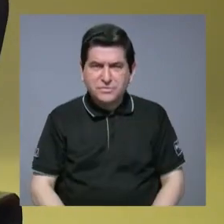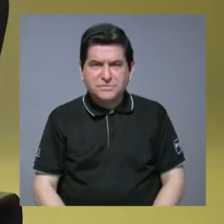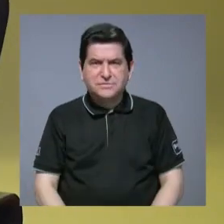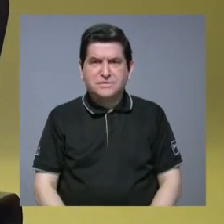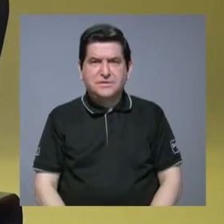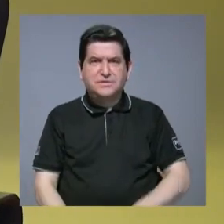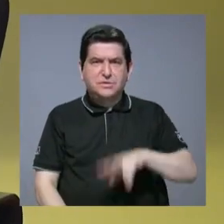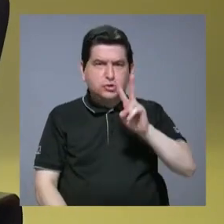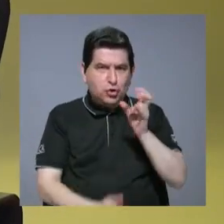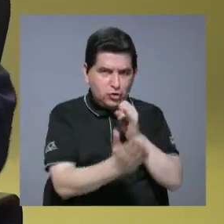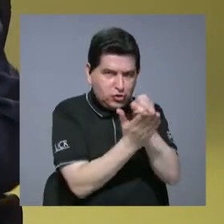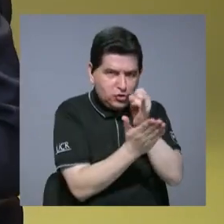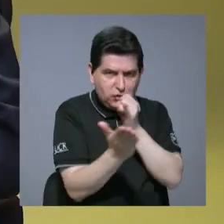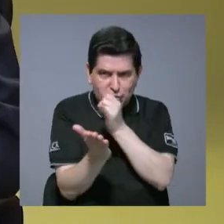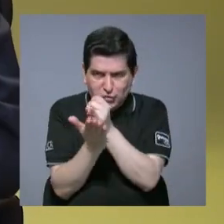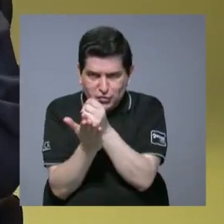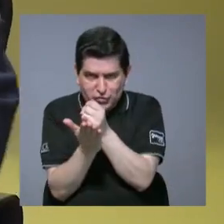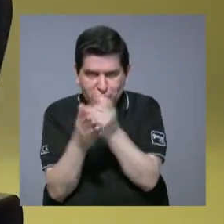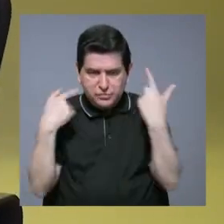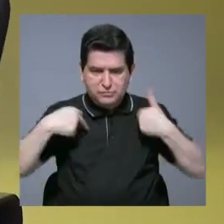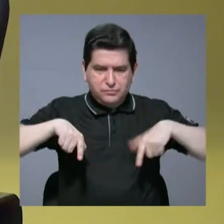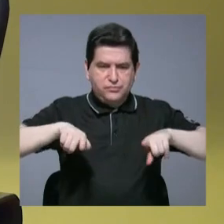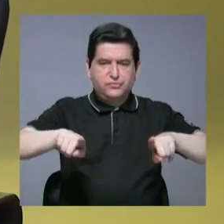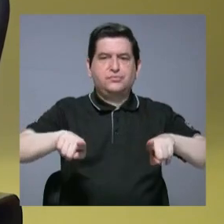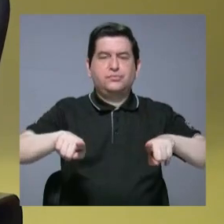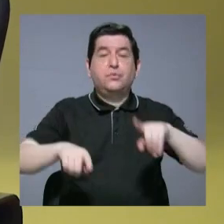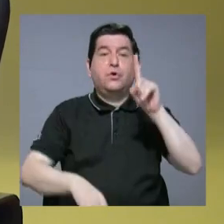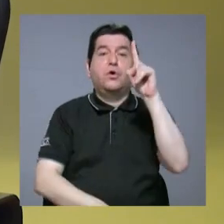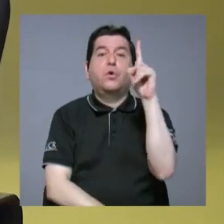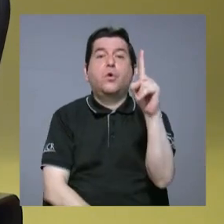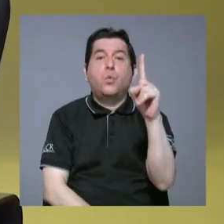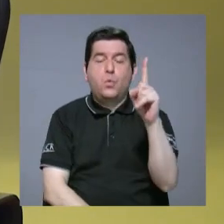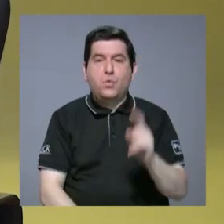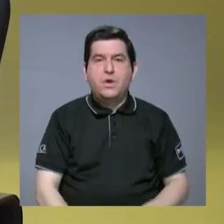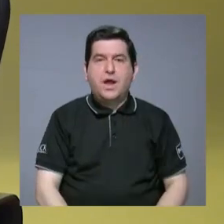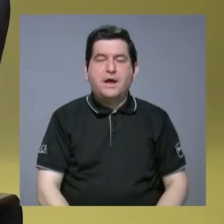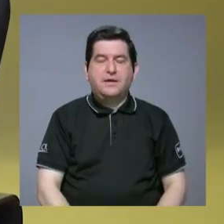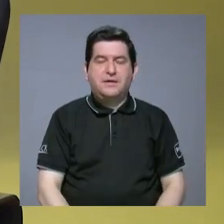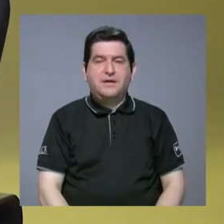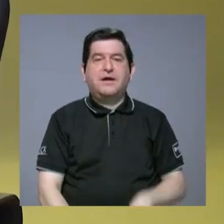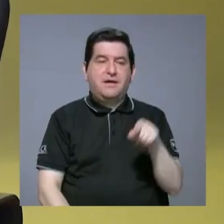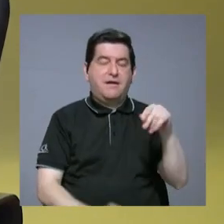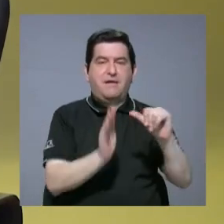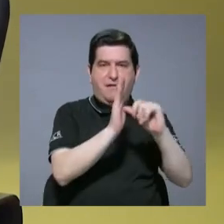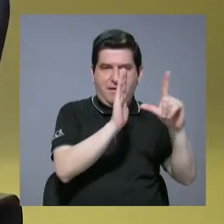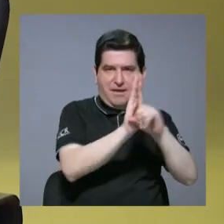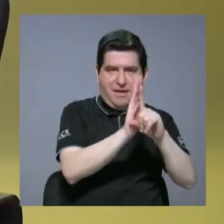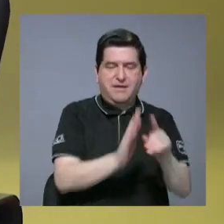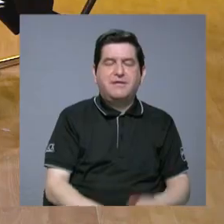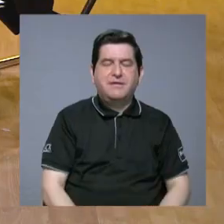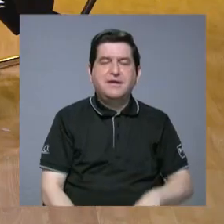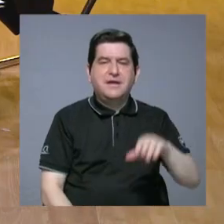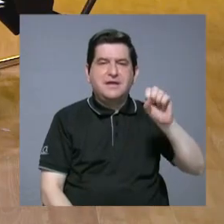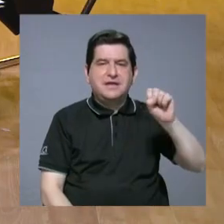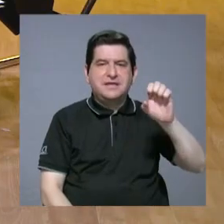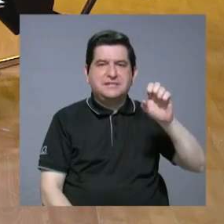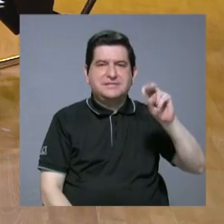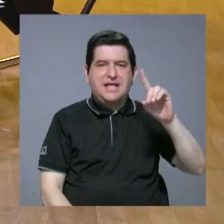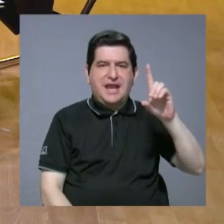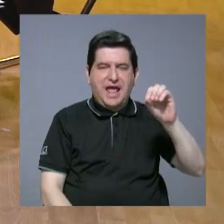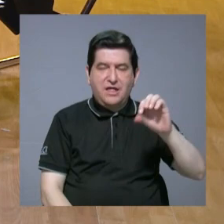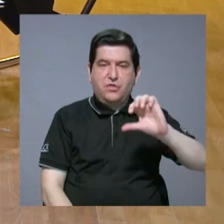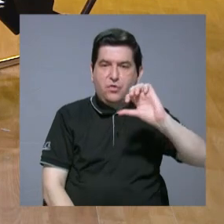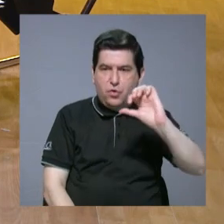2 investigaciones paralelas, una a cargo del Congreso, fundamentalmente el Senado, otra